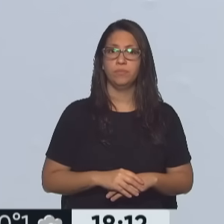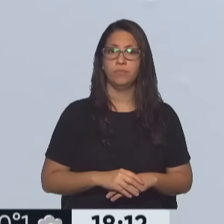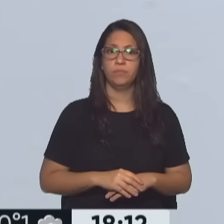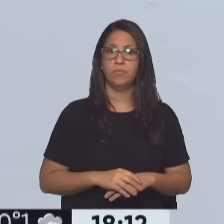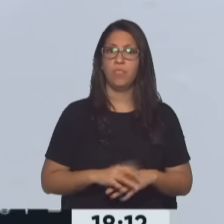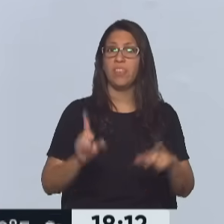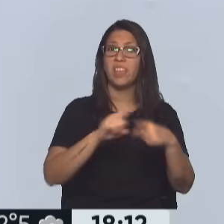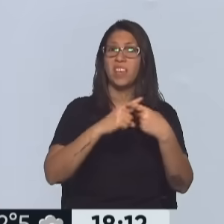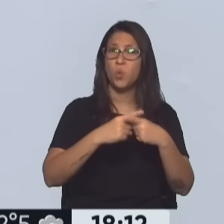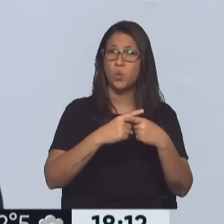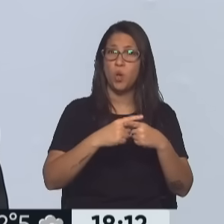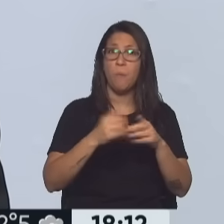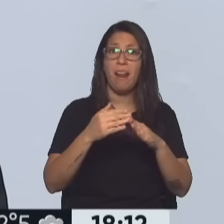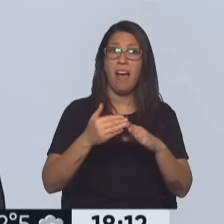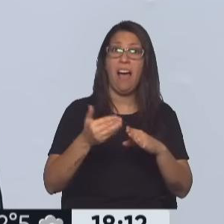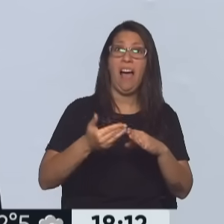del para atrás,